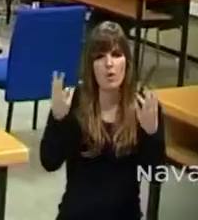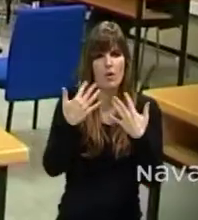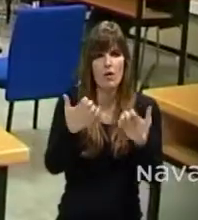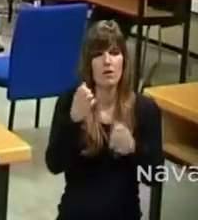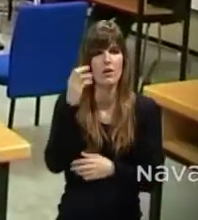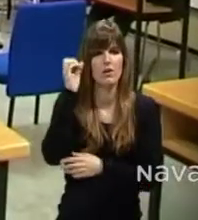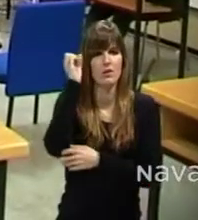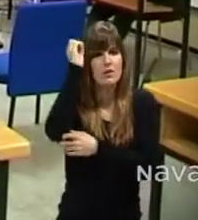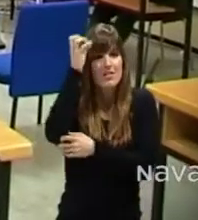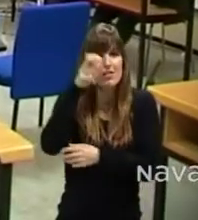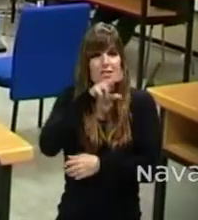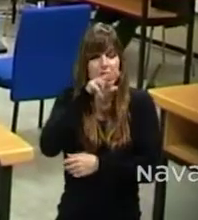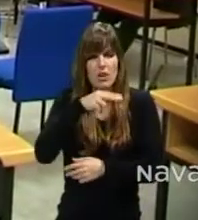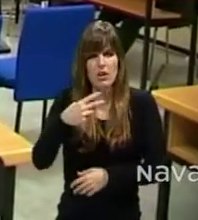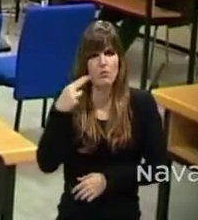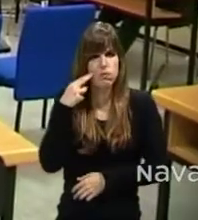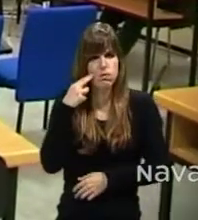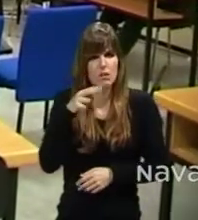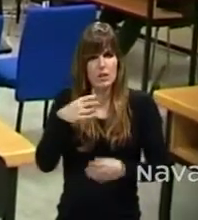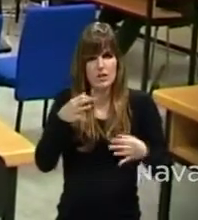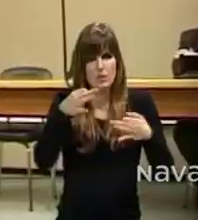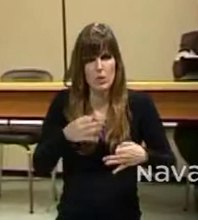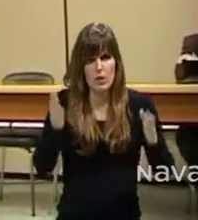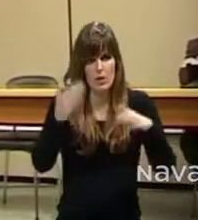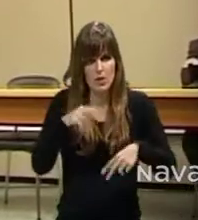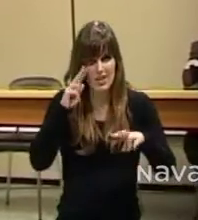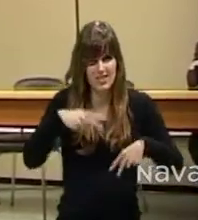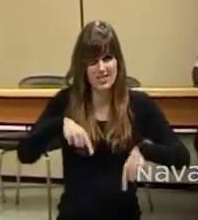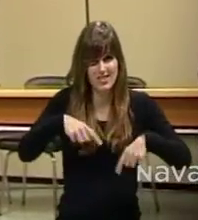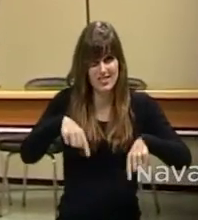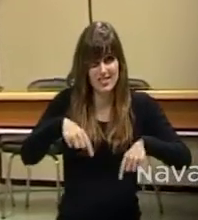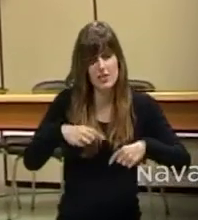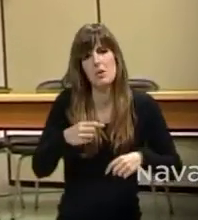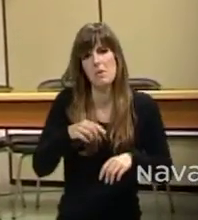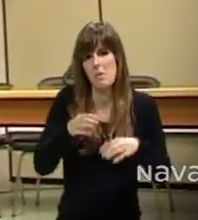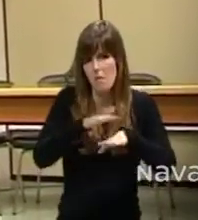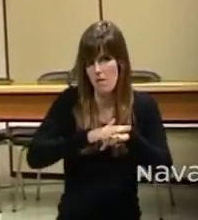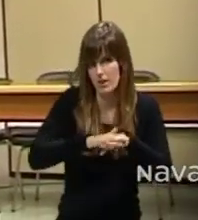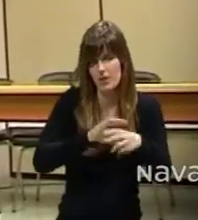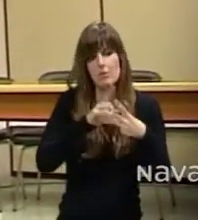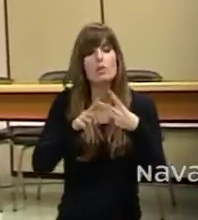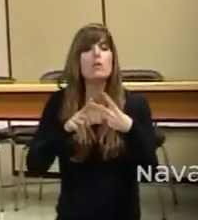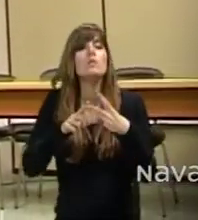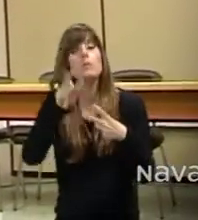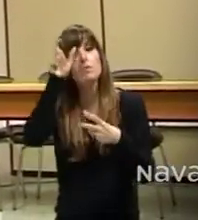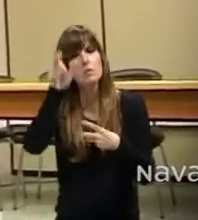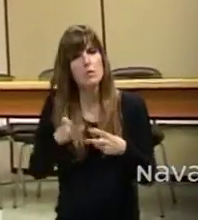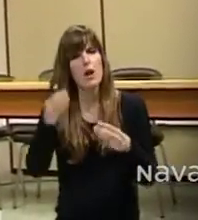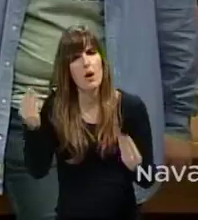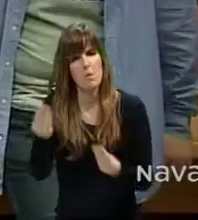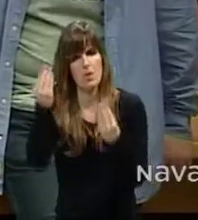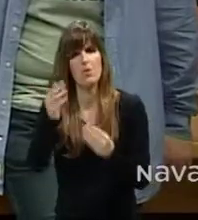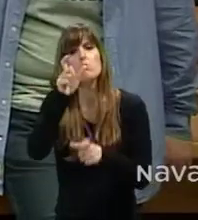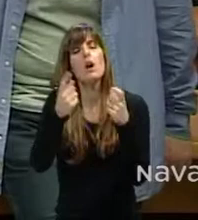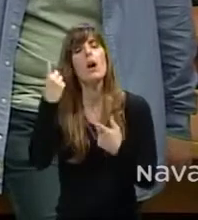comunicar, que no se siente segura, que cree que lo hace mal y luego la parte de mejora, gente que sí que sabe comunicar, gente que